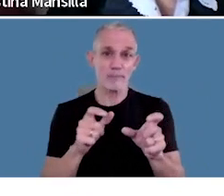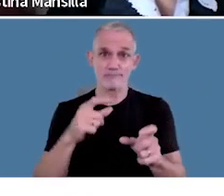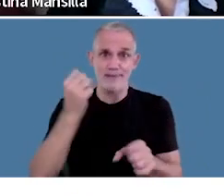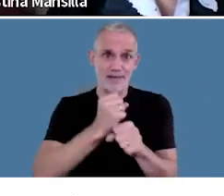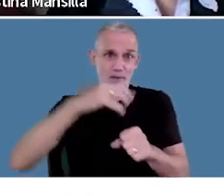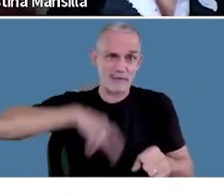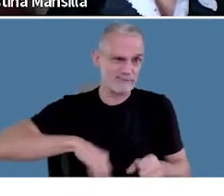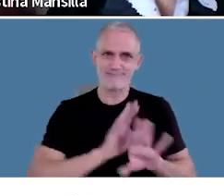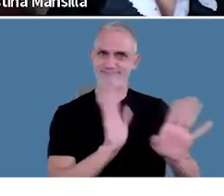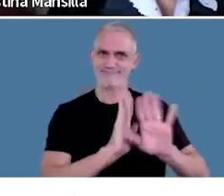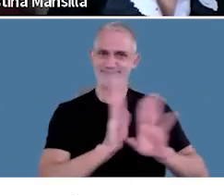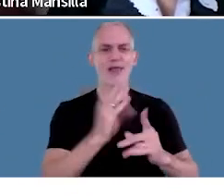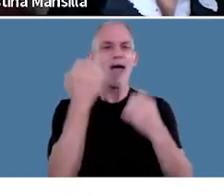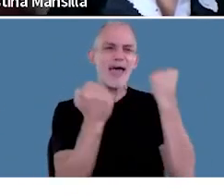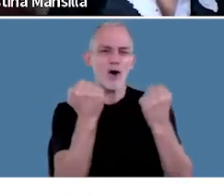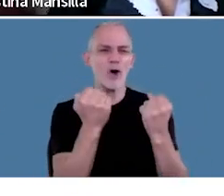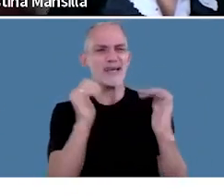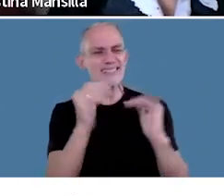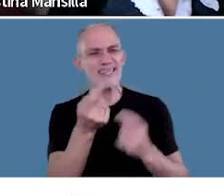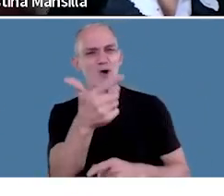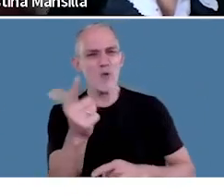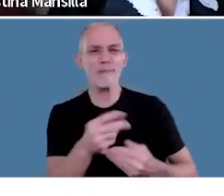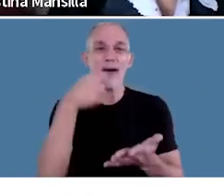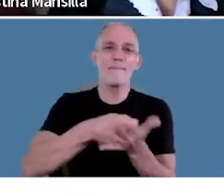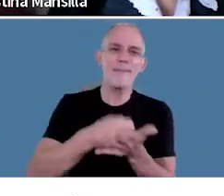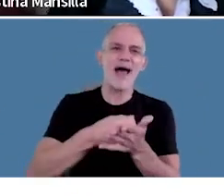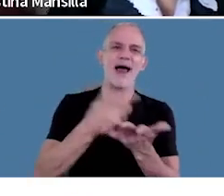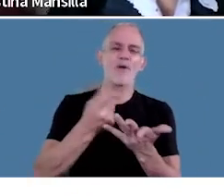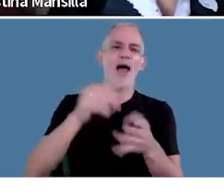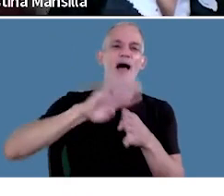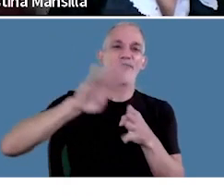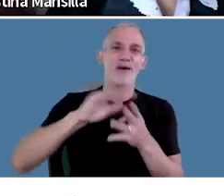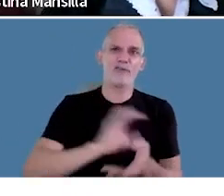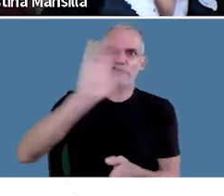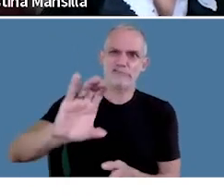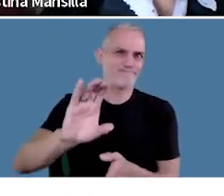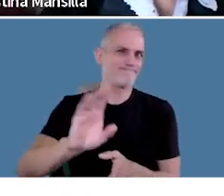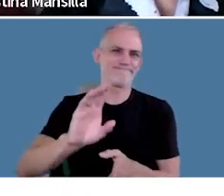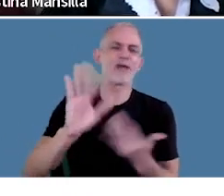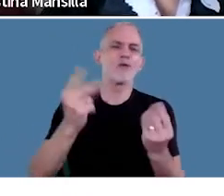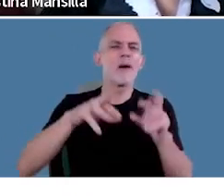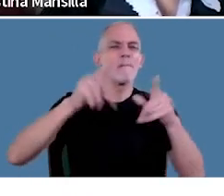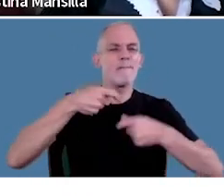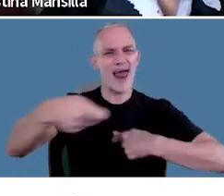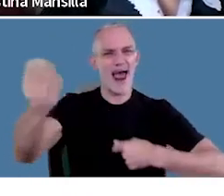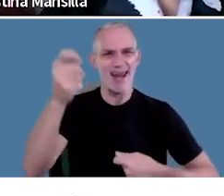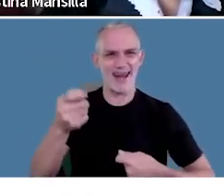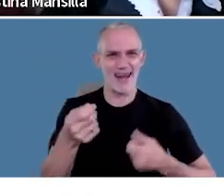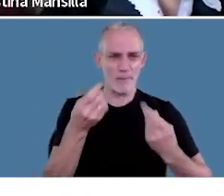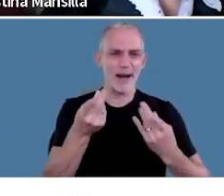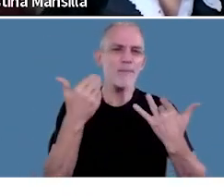tienen capacidad económica como para afrontar el pago de una deuda previsional y acceder al beneficio de